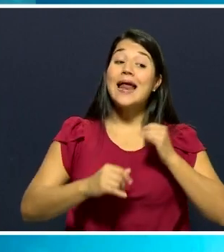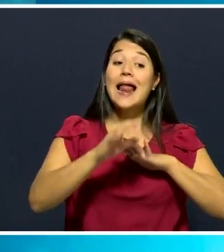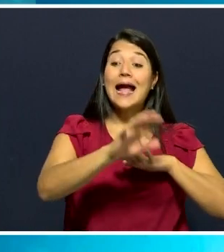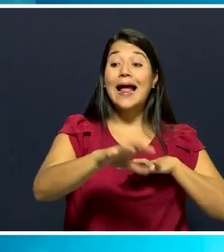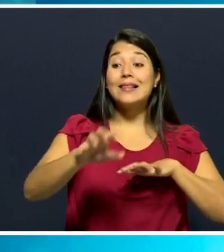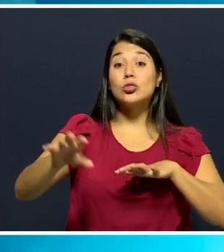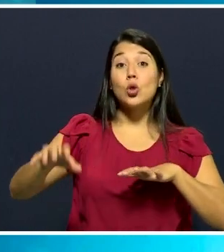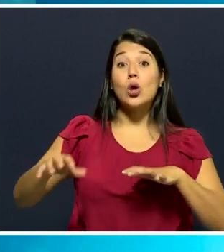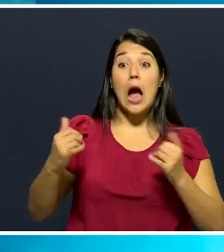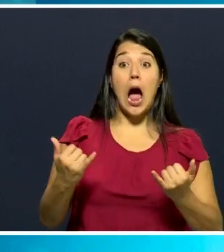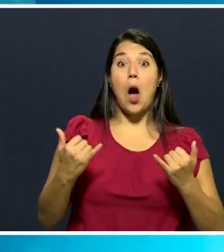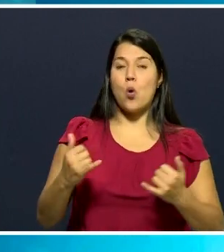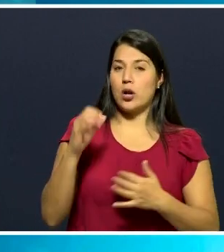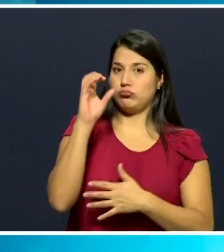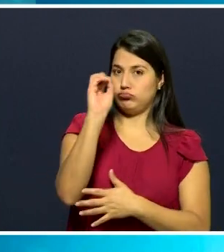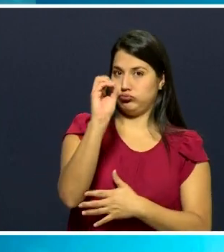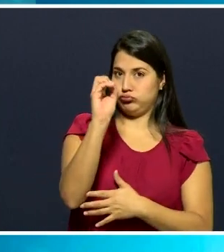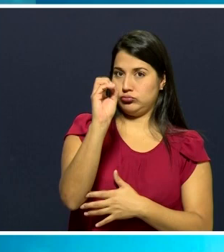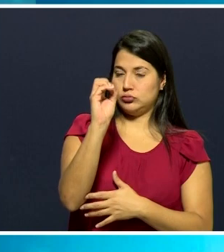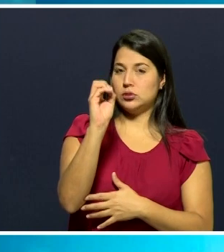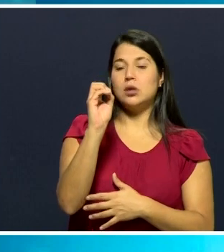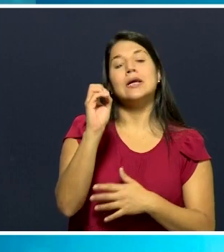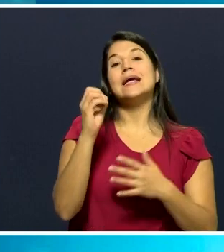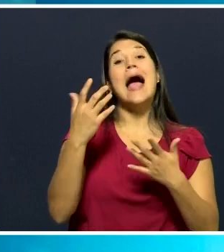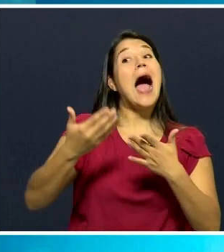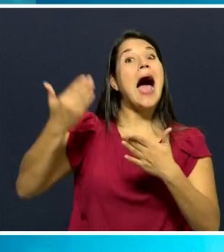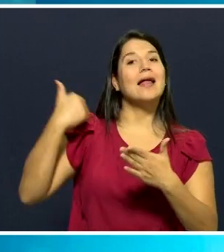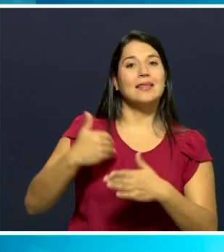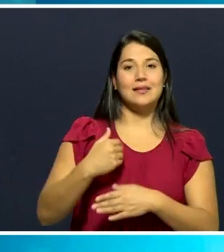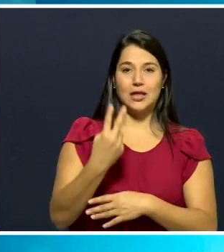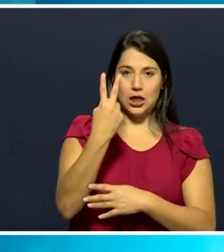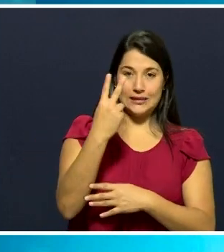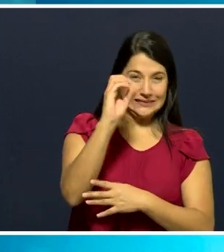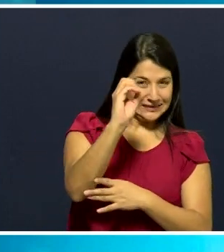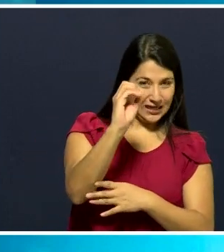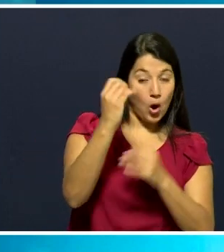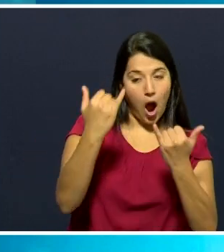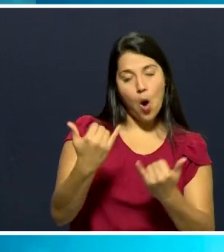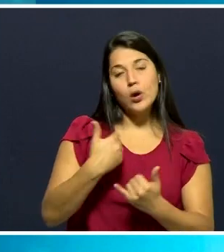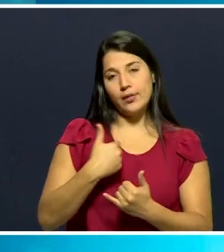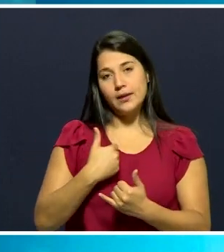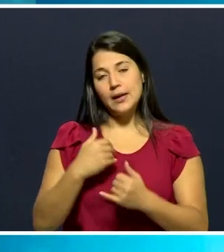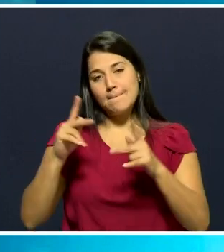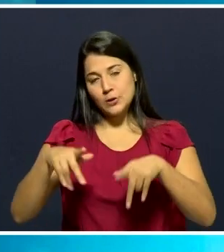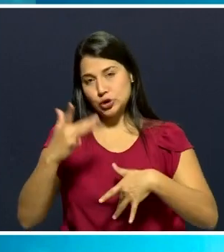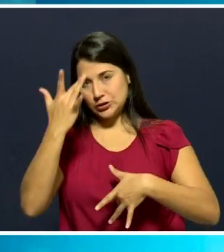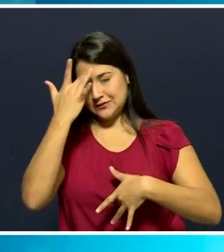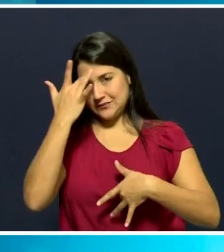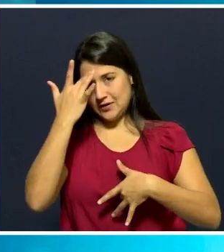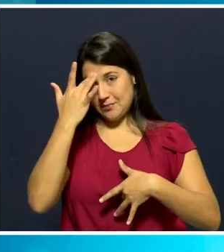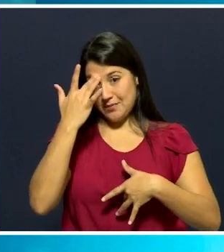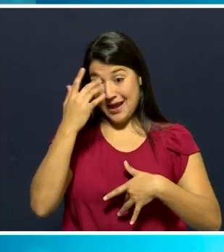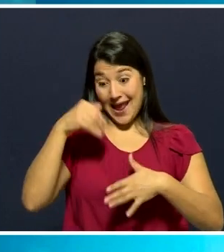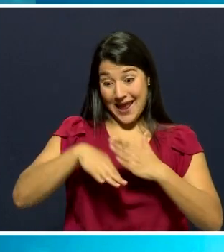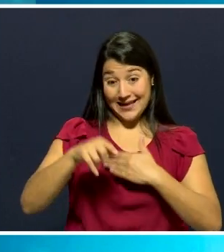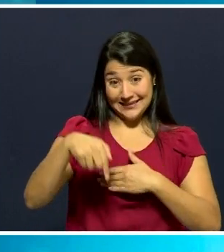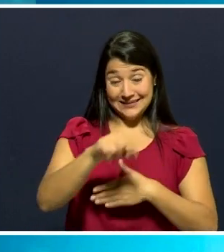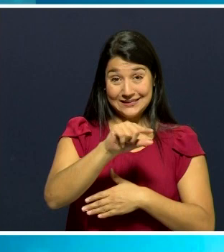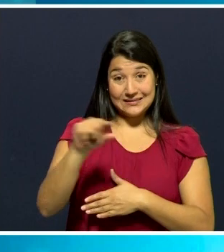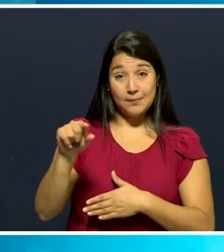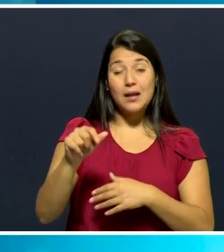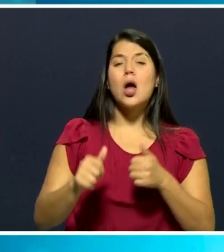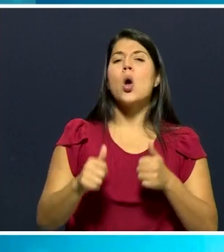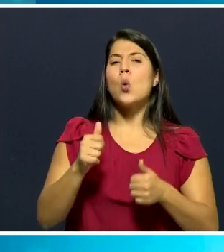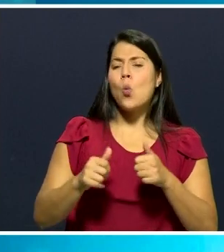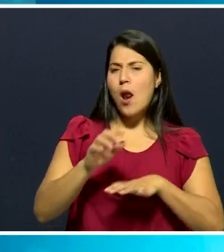de tener 0 casos. Citamos 2 de los cantones que pasaron de 0 a tener casos positivos al cierre de esta semana.